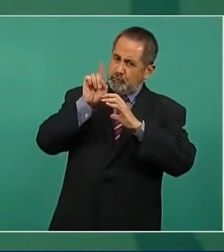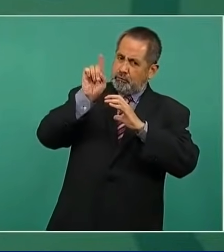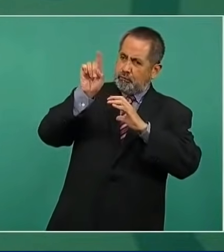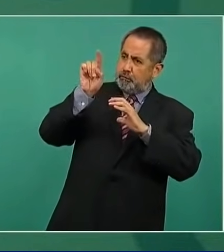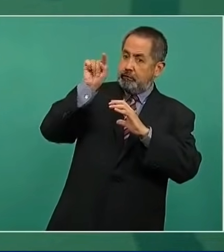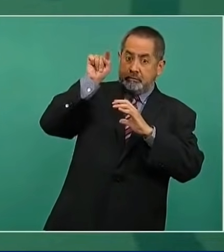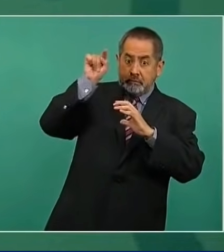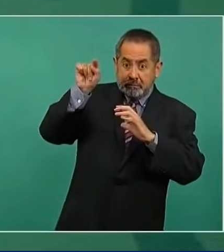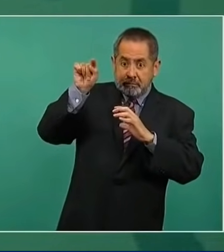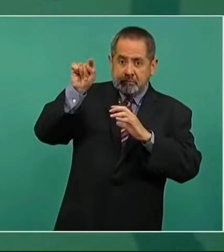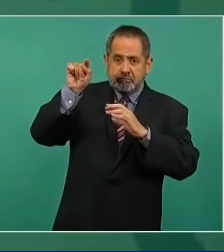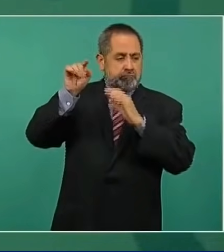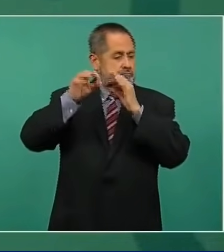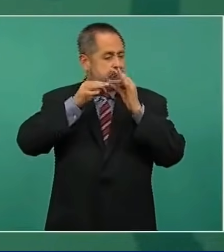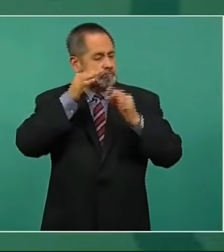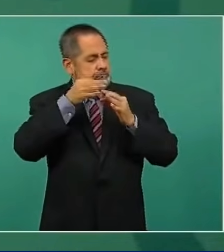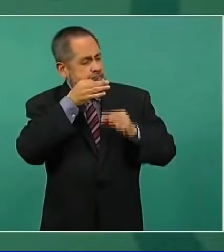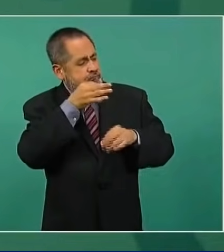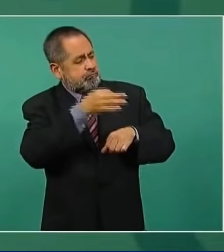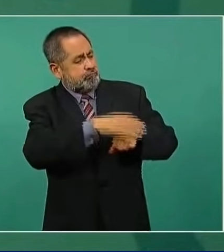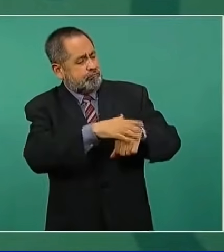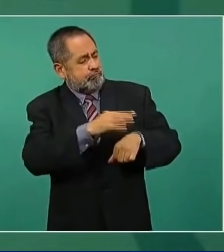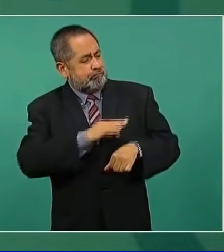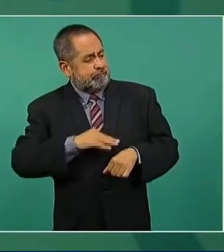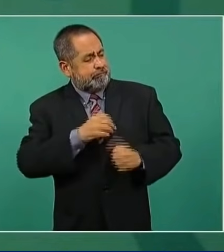nos felicitan desde el espacio.